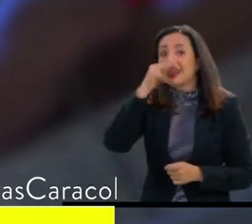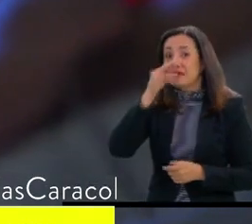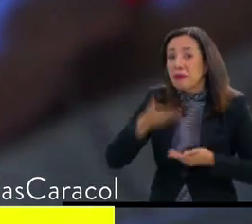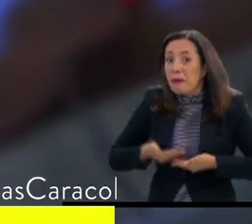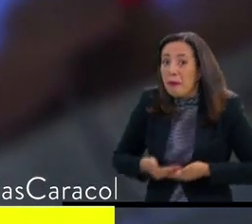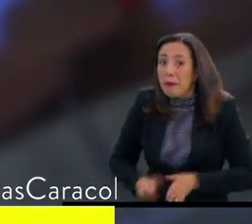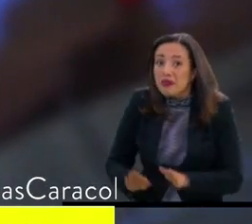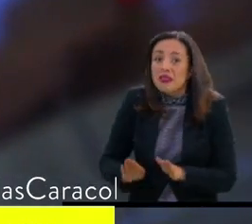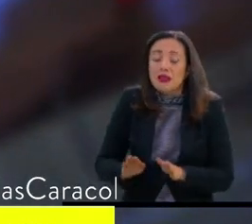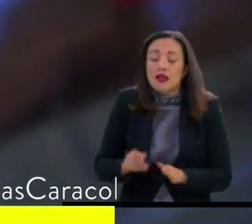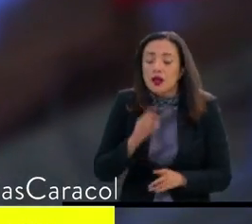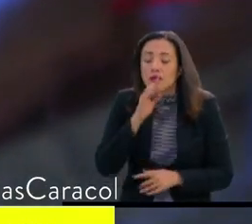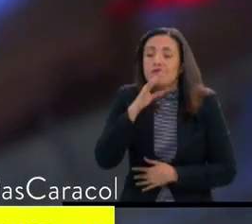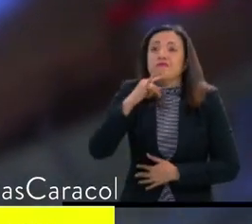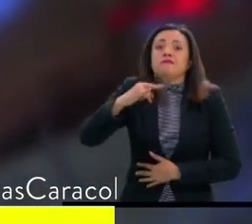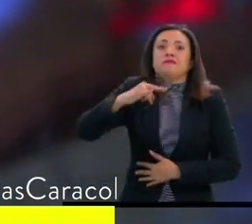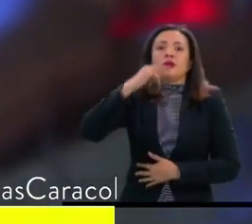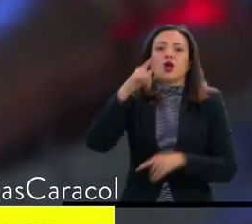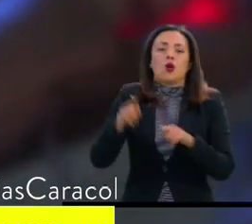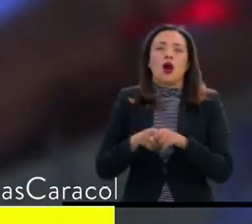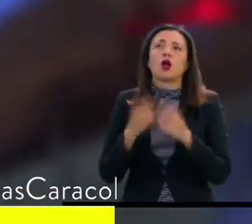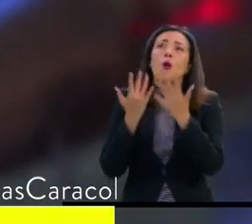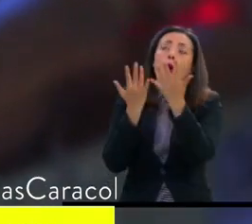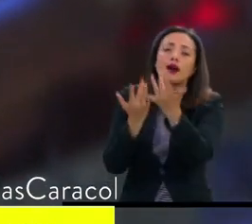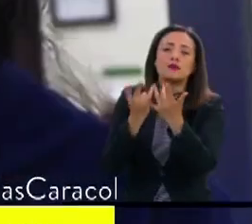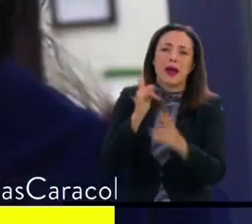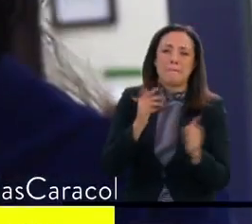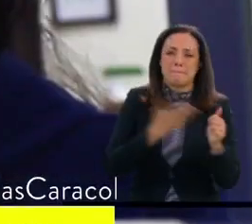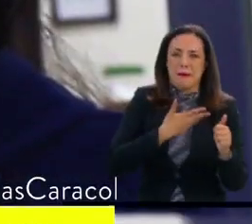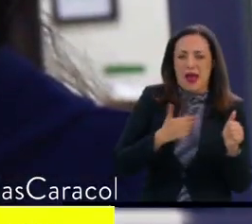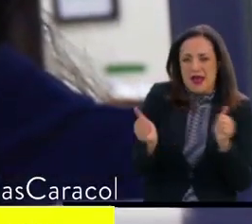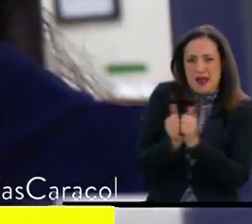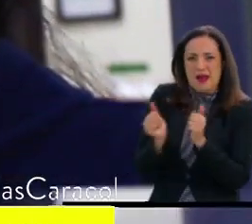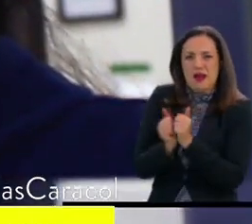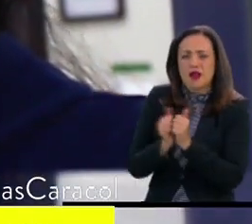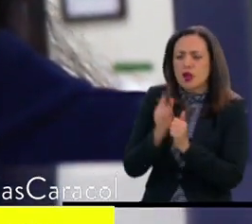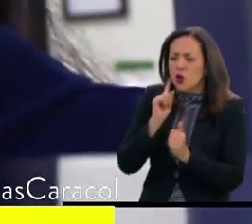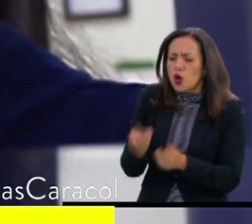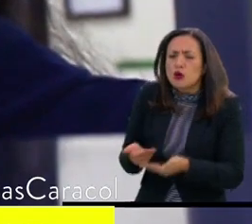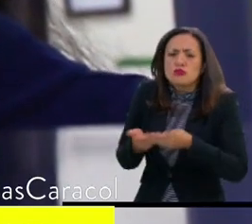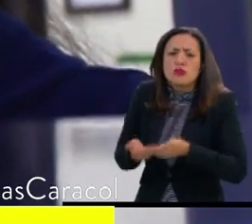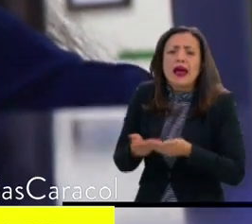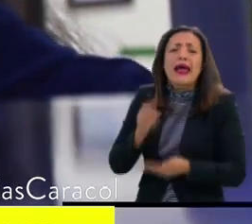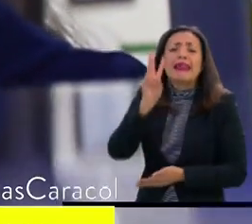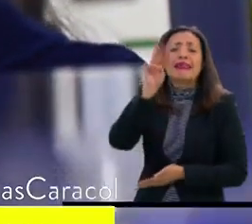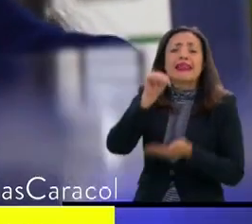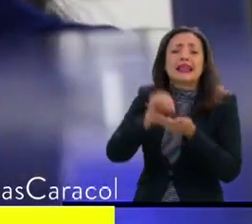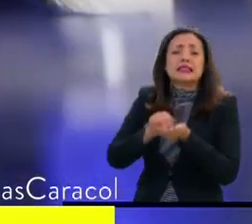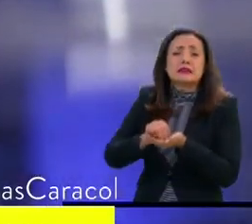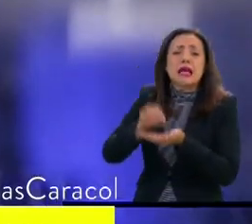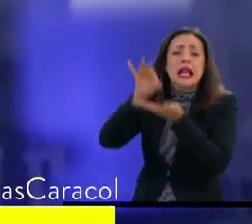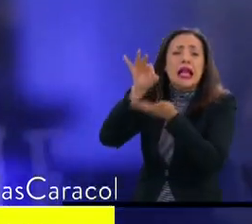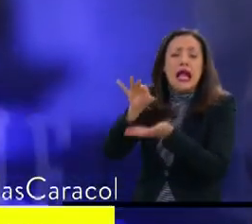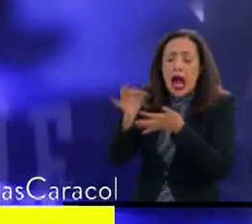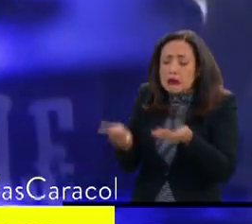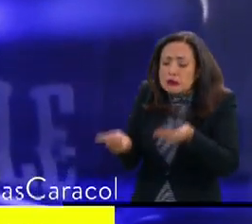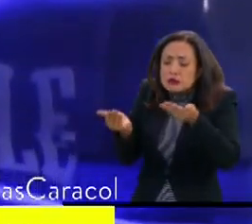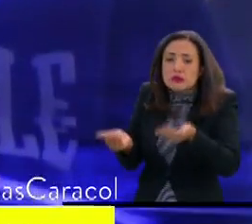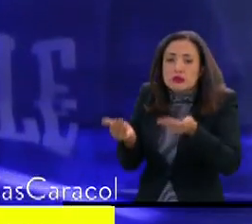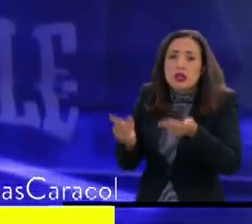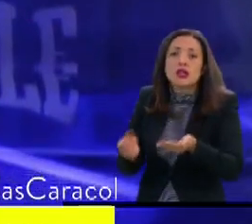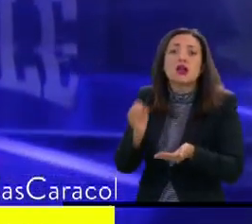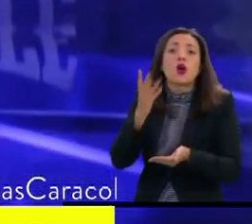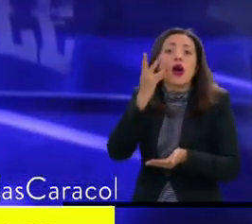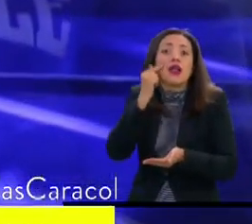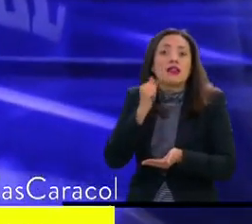de esperanza para doña de si su madre que ha visto como su pequeño con 3000 gramos de peso y 24 días de nacido ha luchado